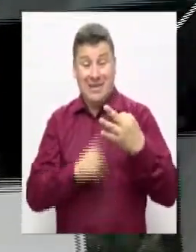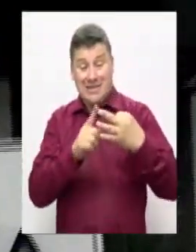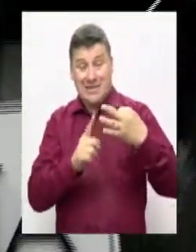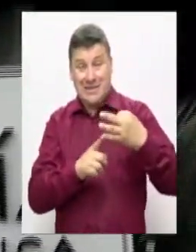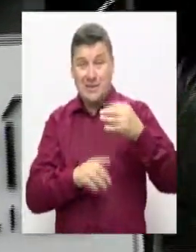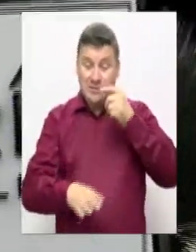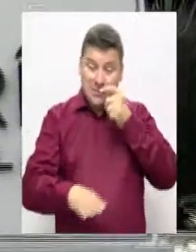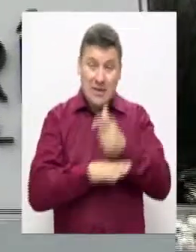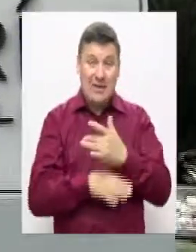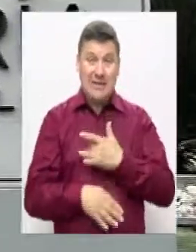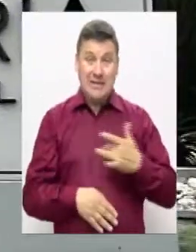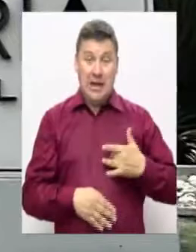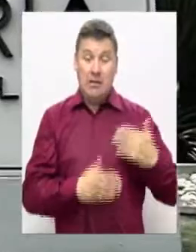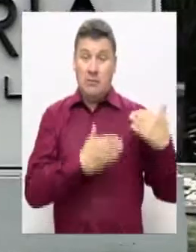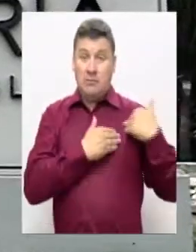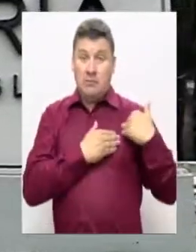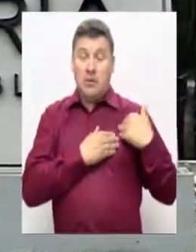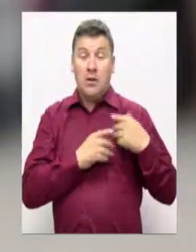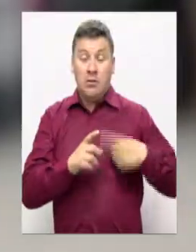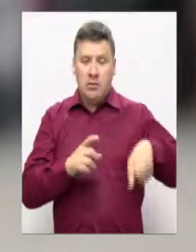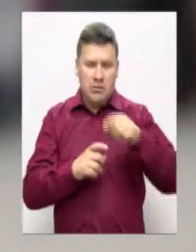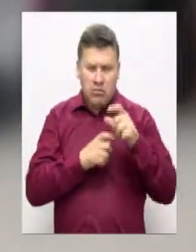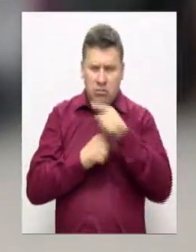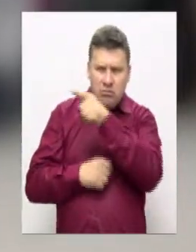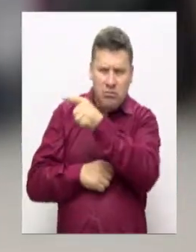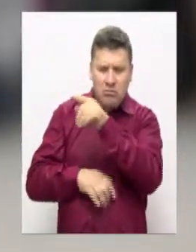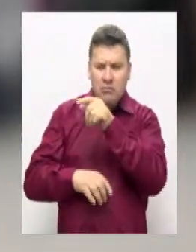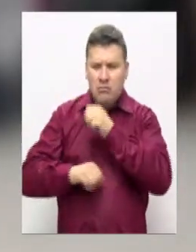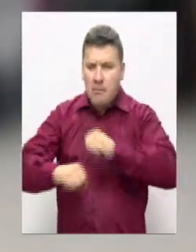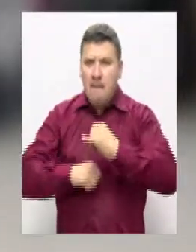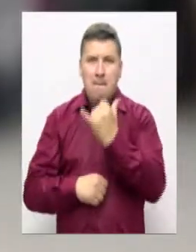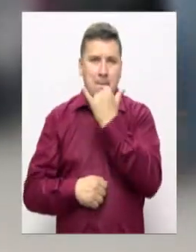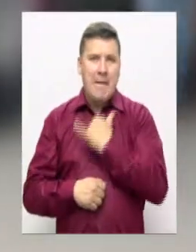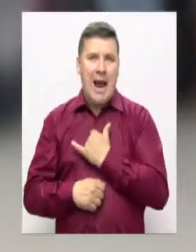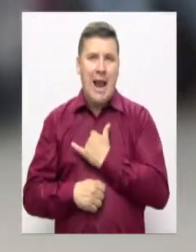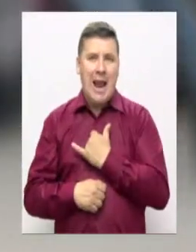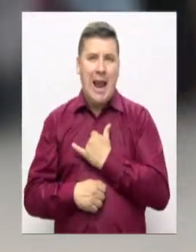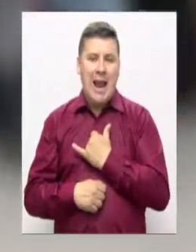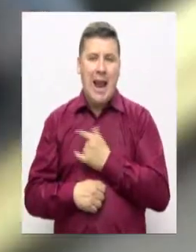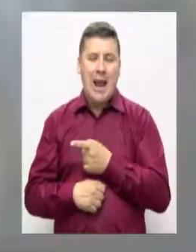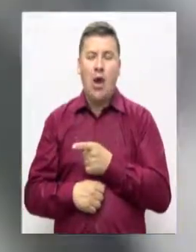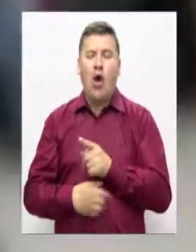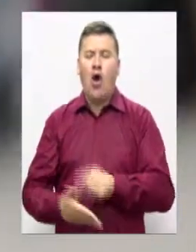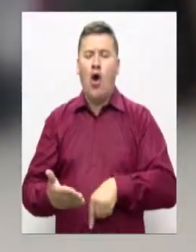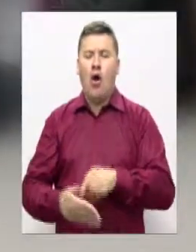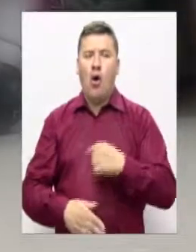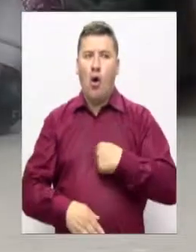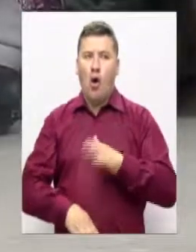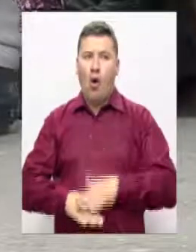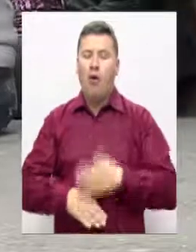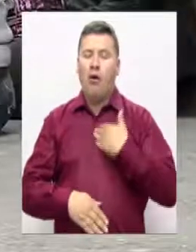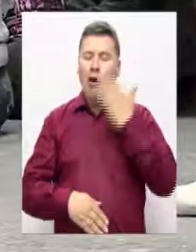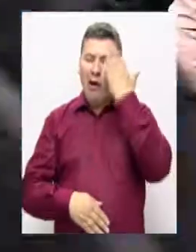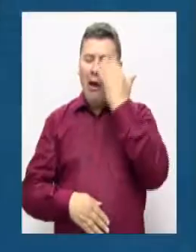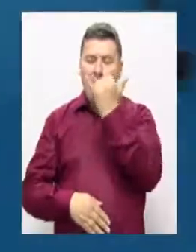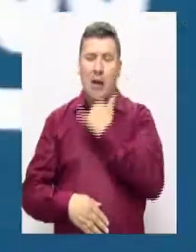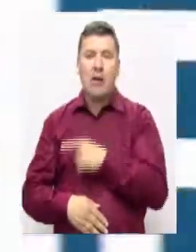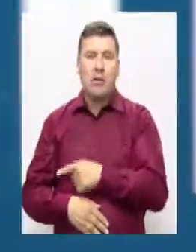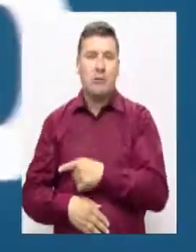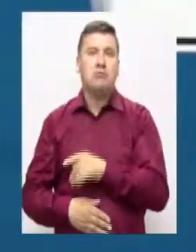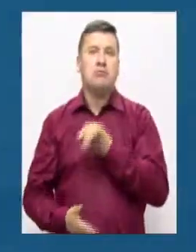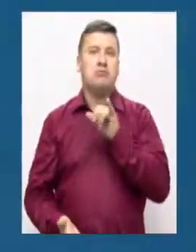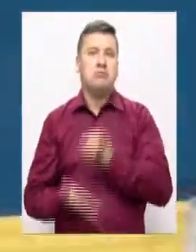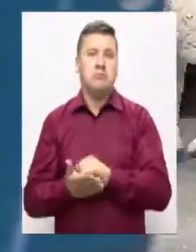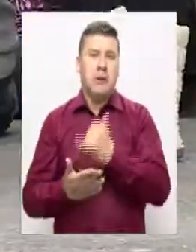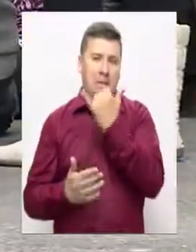agentes interventores de Salucop, la Contraloría les atribuye actuación dolosa o gravemente culposa. También les imputa